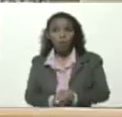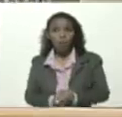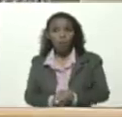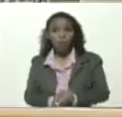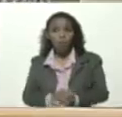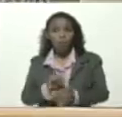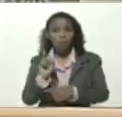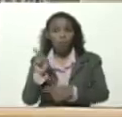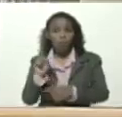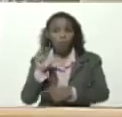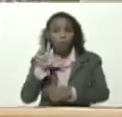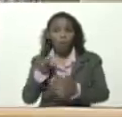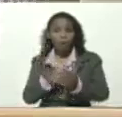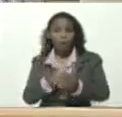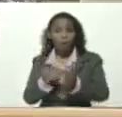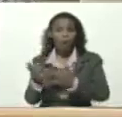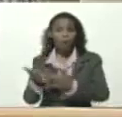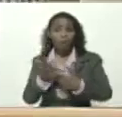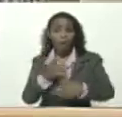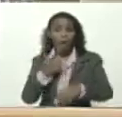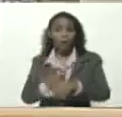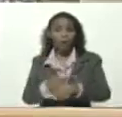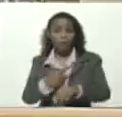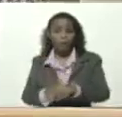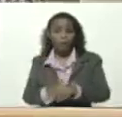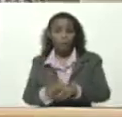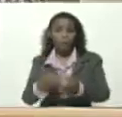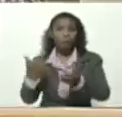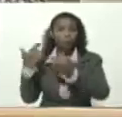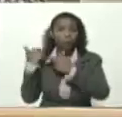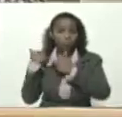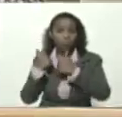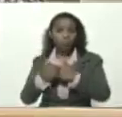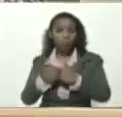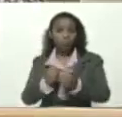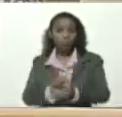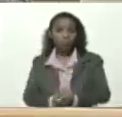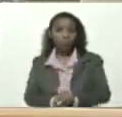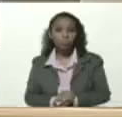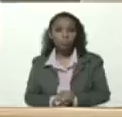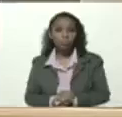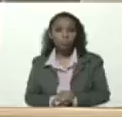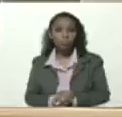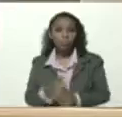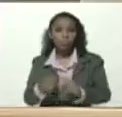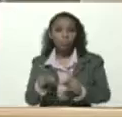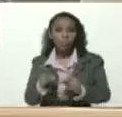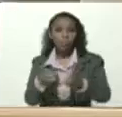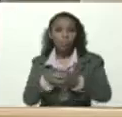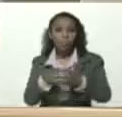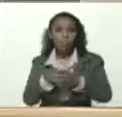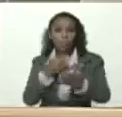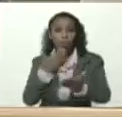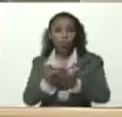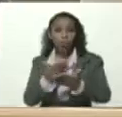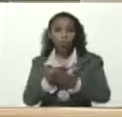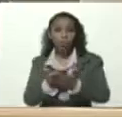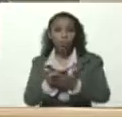esas 3.000 fueron recibidas en el lapso correspondiente. Pero hay un grupo de solicitudes